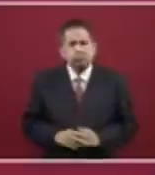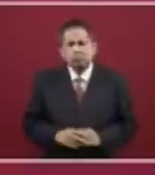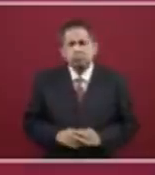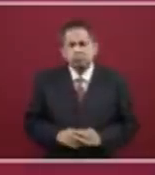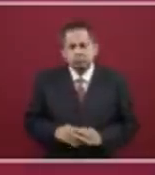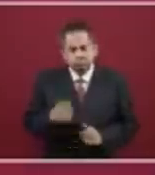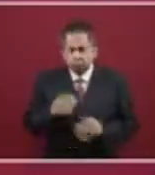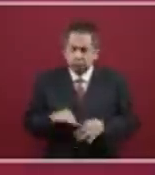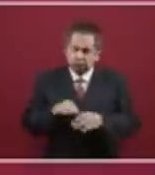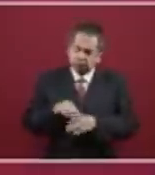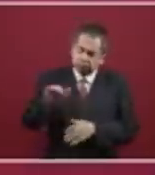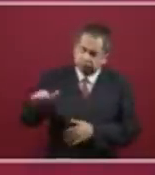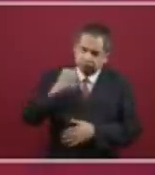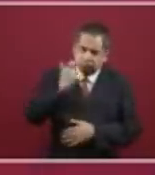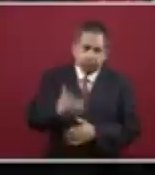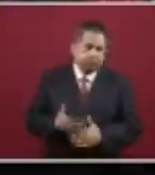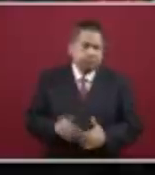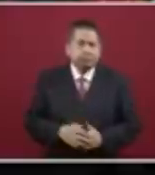principal.